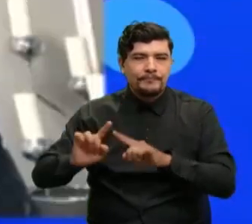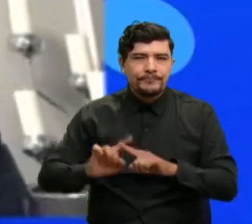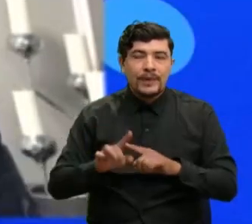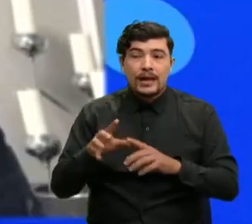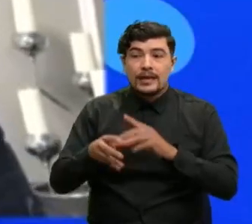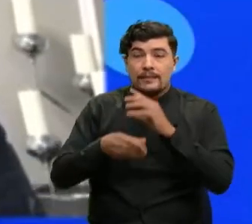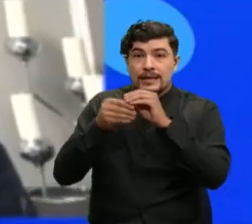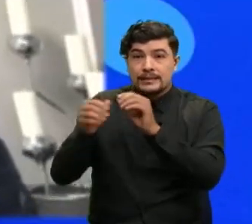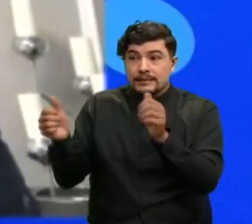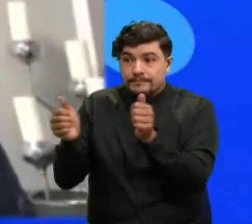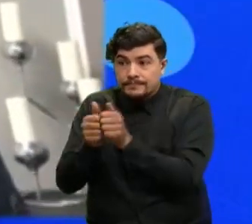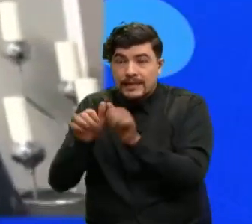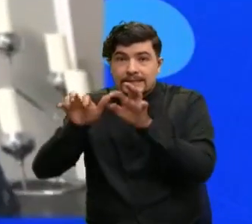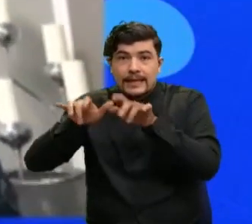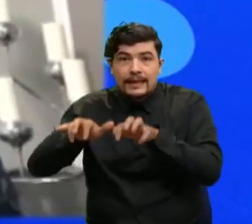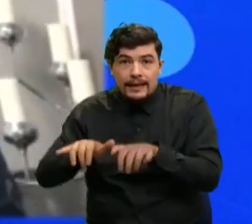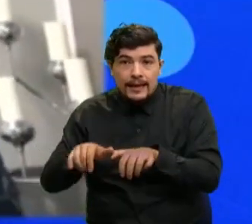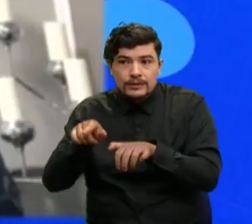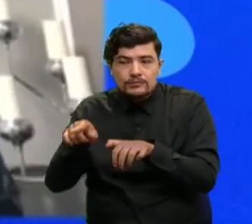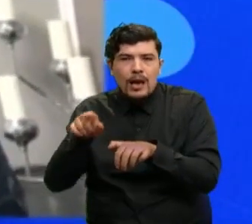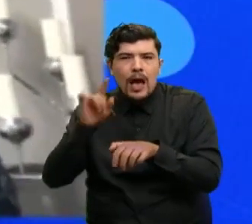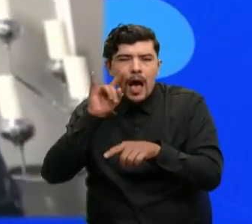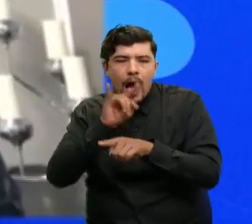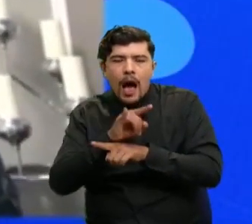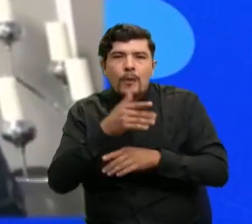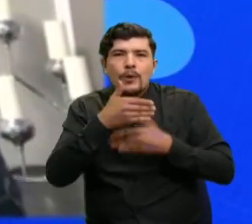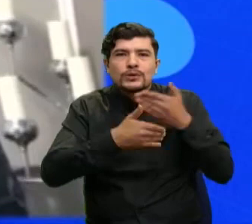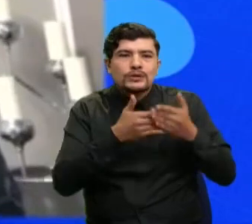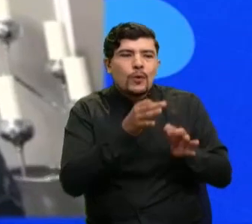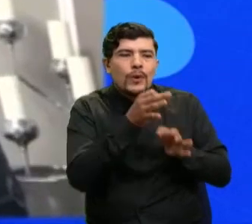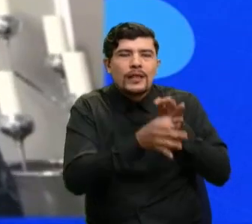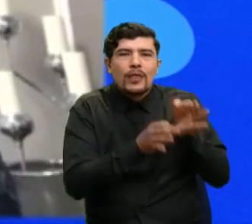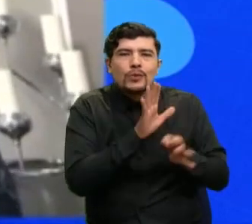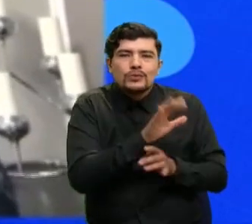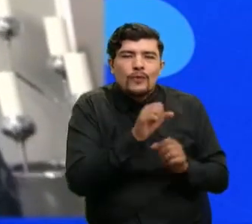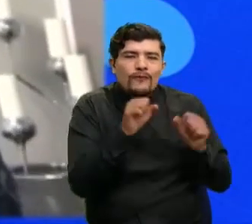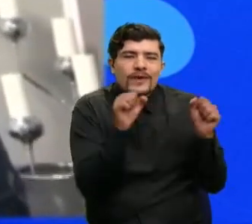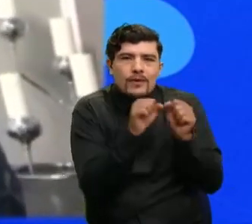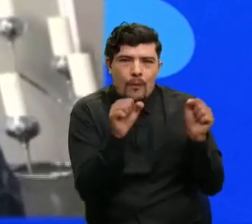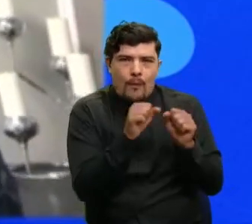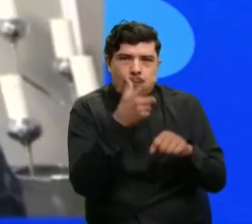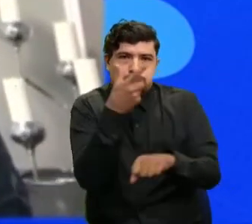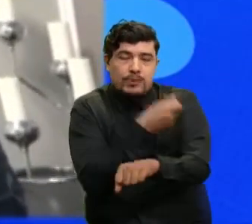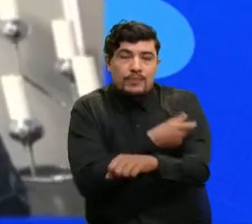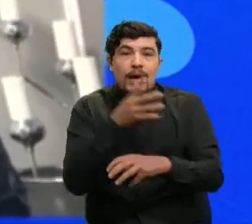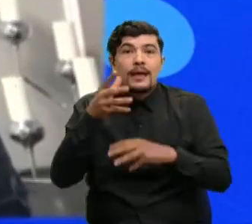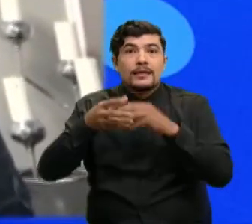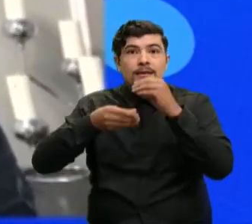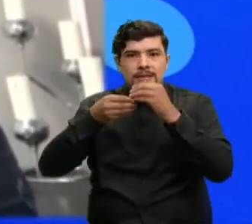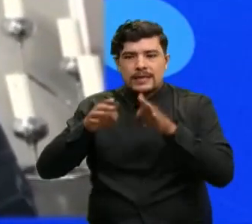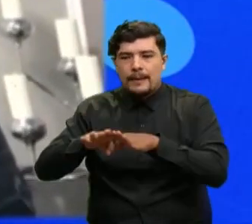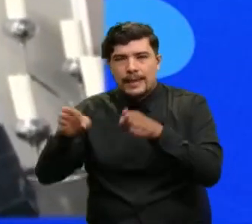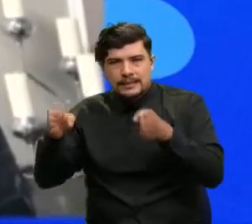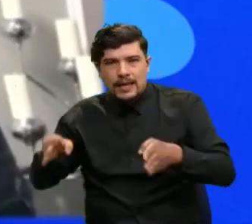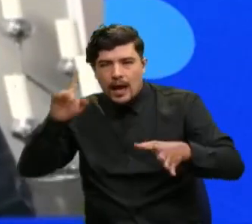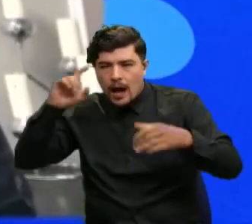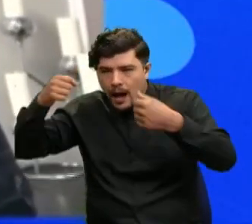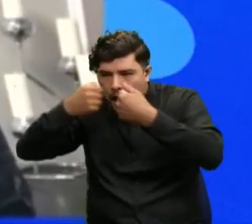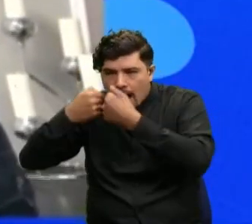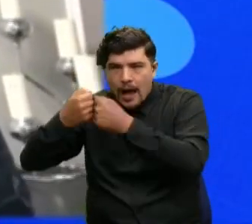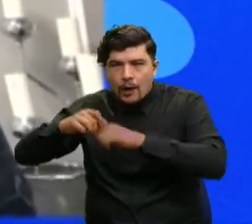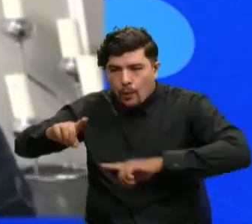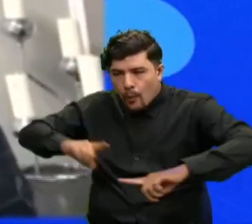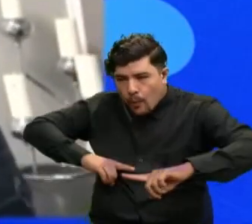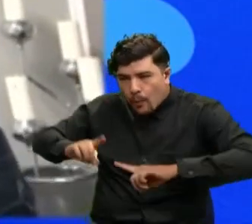es la cadena de frío, pero es a través de una estrategia que se llama las mesas de coordinación permanente, en donde el departamento tiene